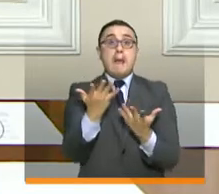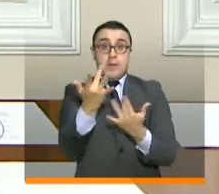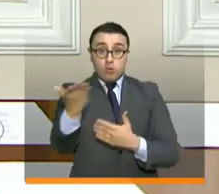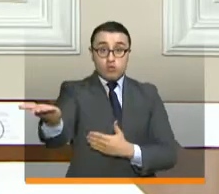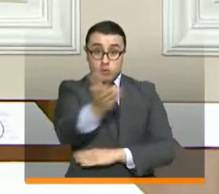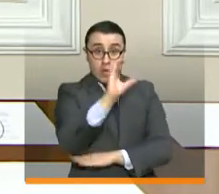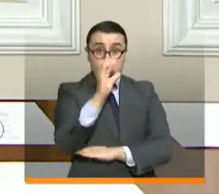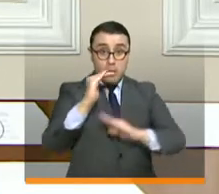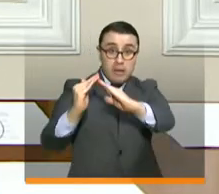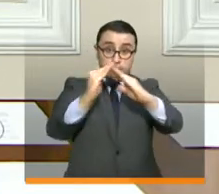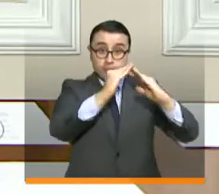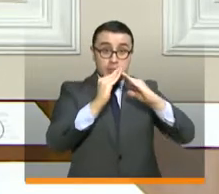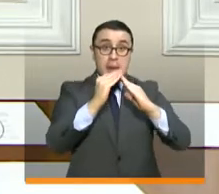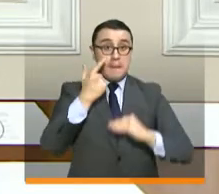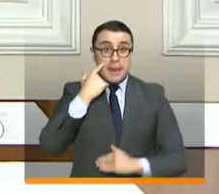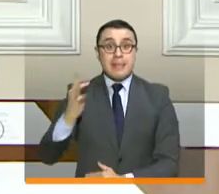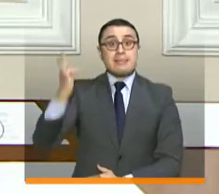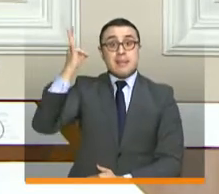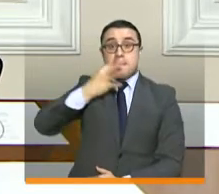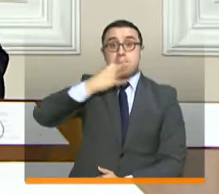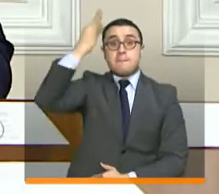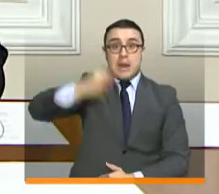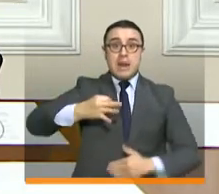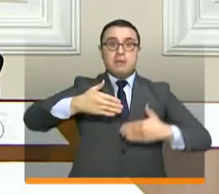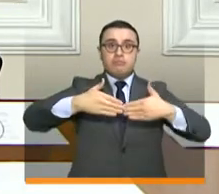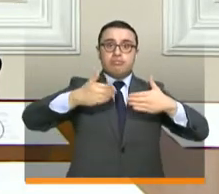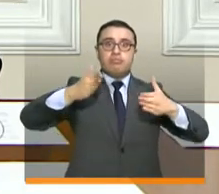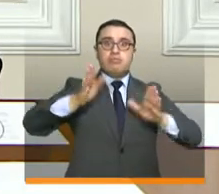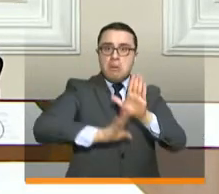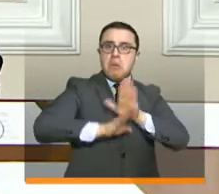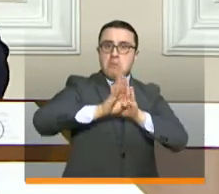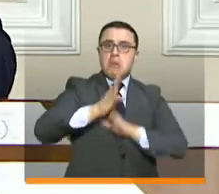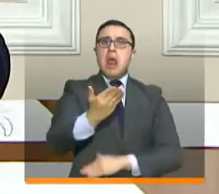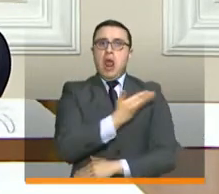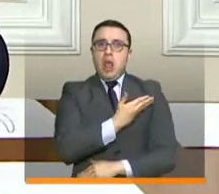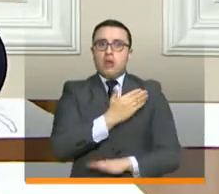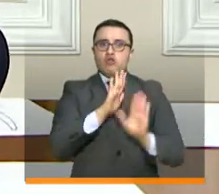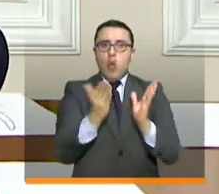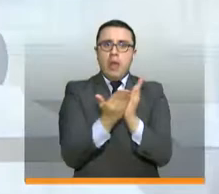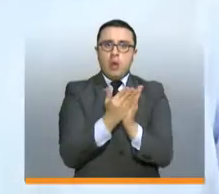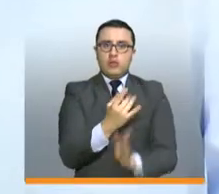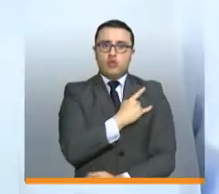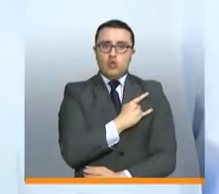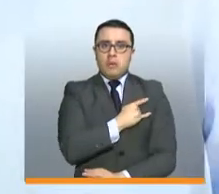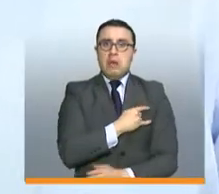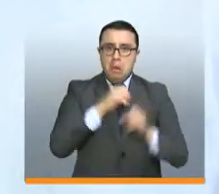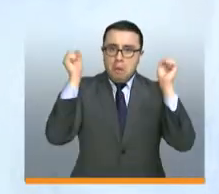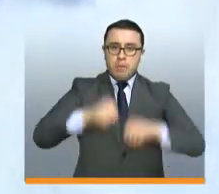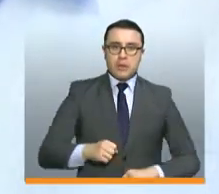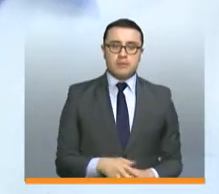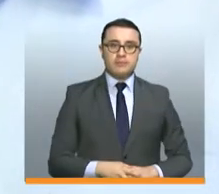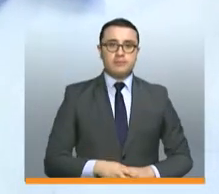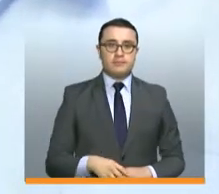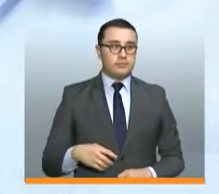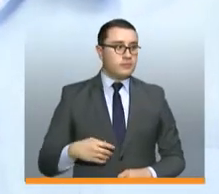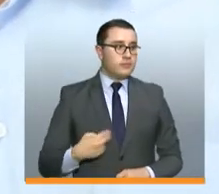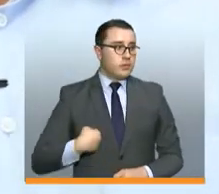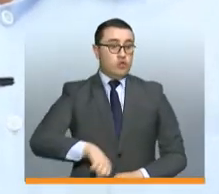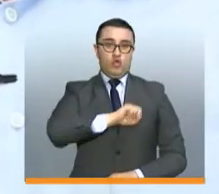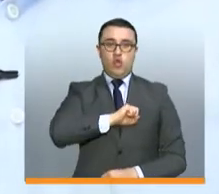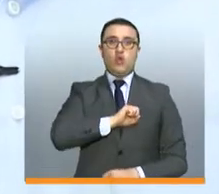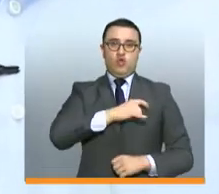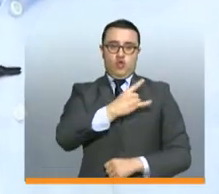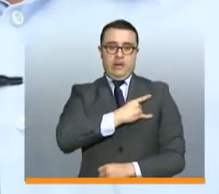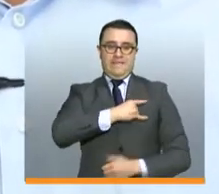sus casas vean ese testimonio de reactivación de la educación superior en el país. Desde UNIPAS hemos asumido la alternancia